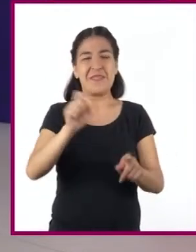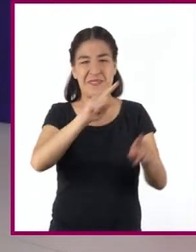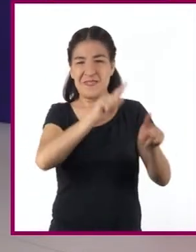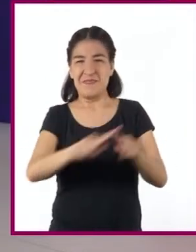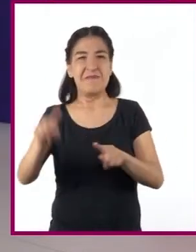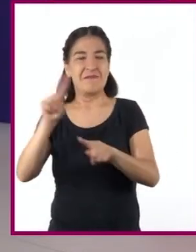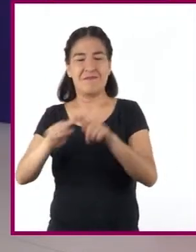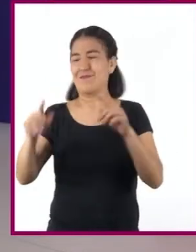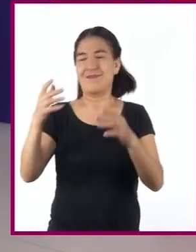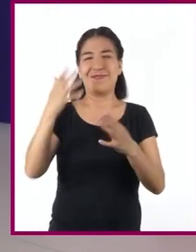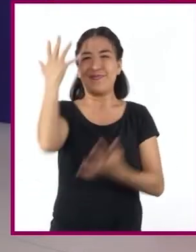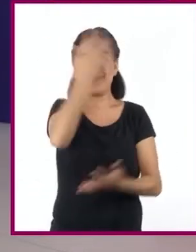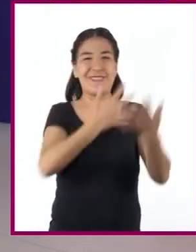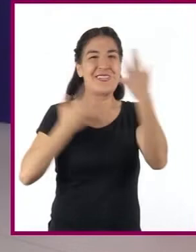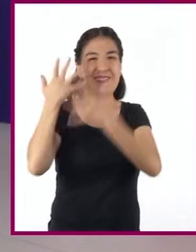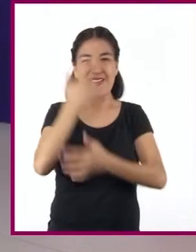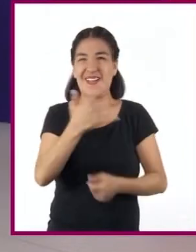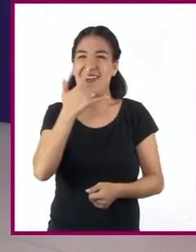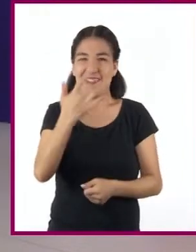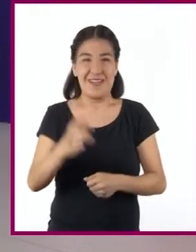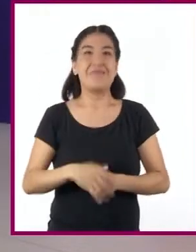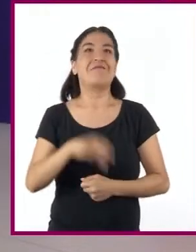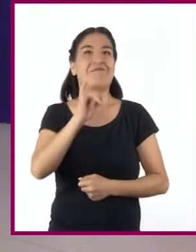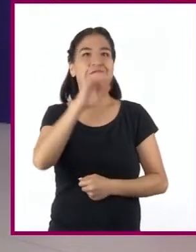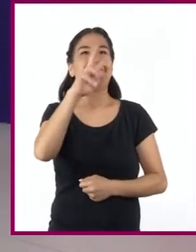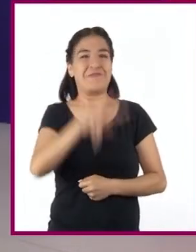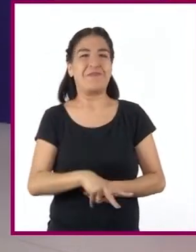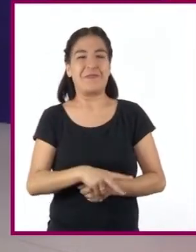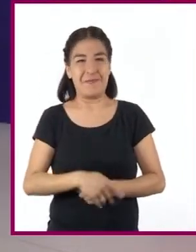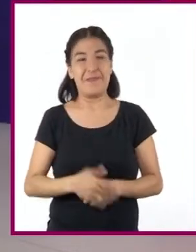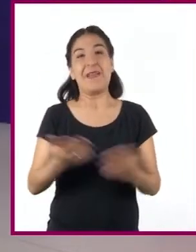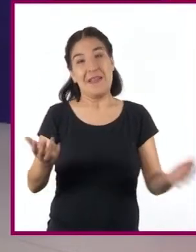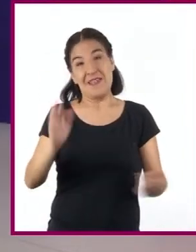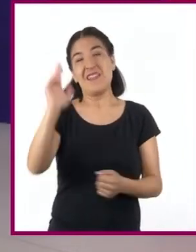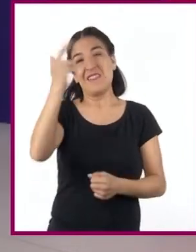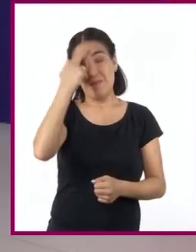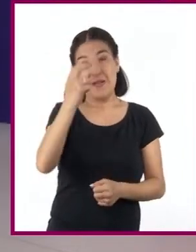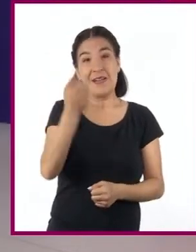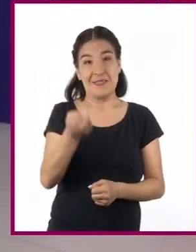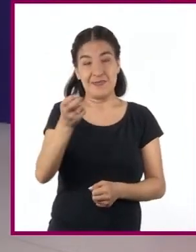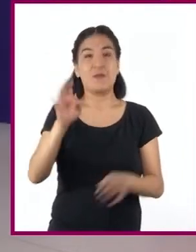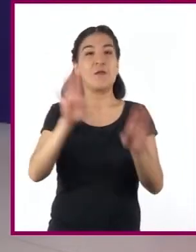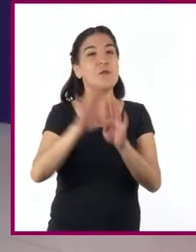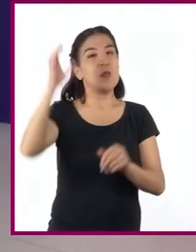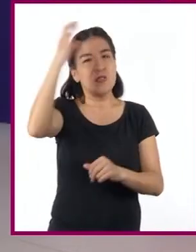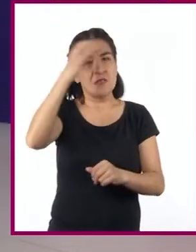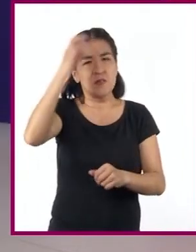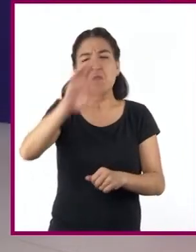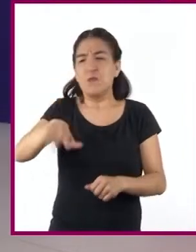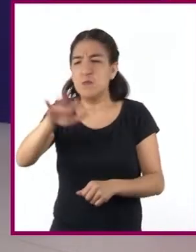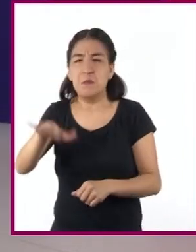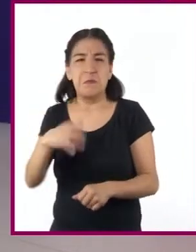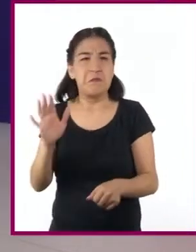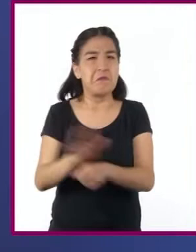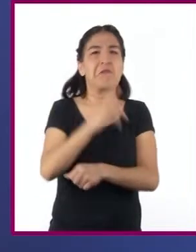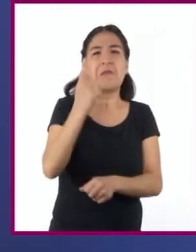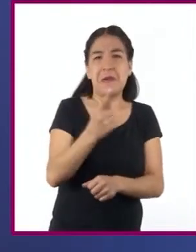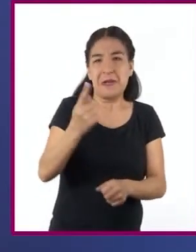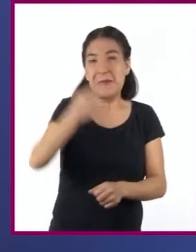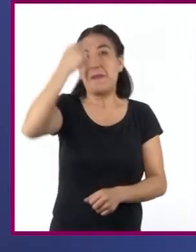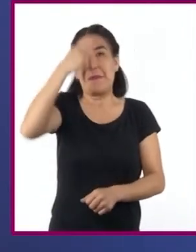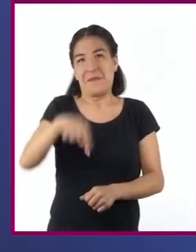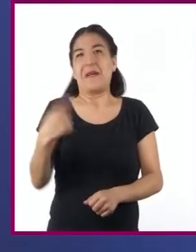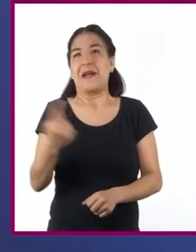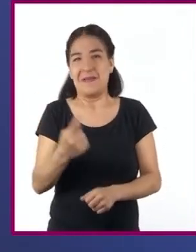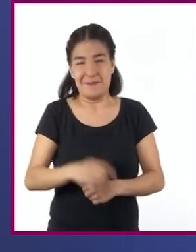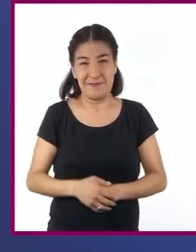muy confuso. Sin duda, aunque recordemos que la ciencia siempre busca un por qué o un para qué.